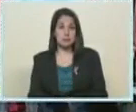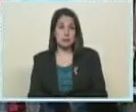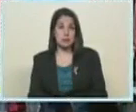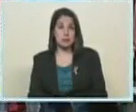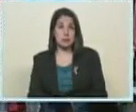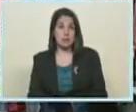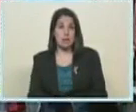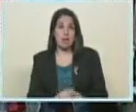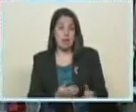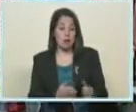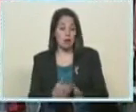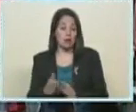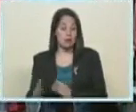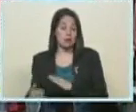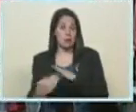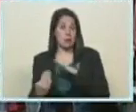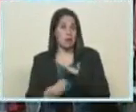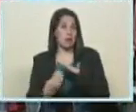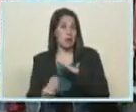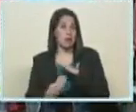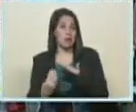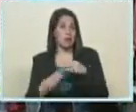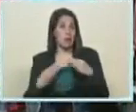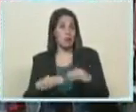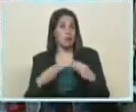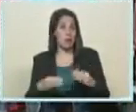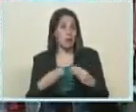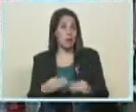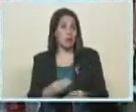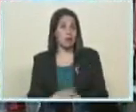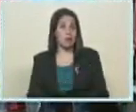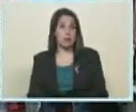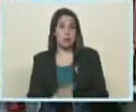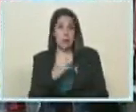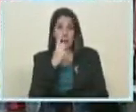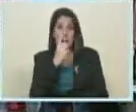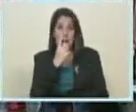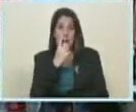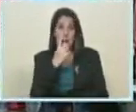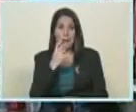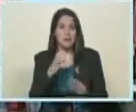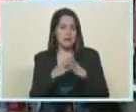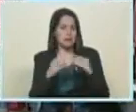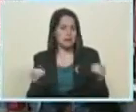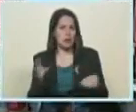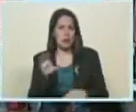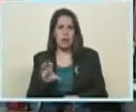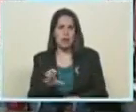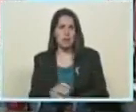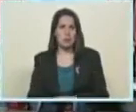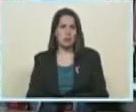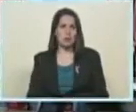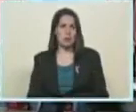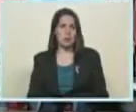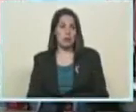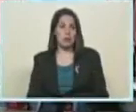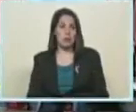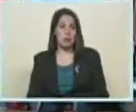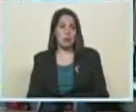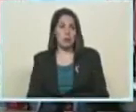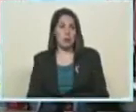de las organizaciones de base popular, del gran polo patriótico, del